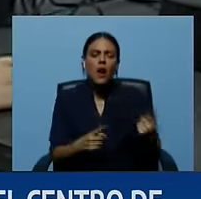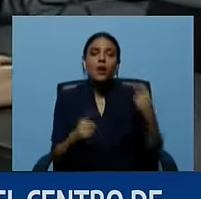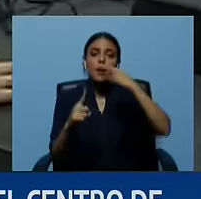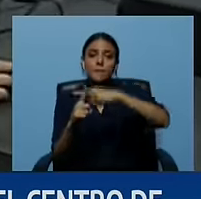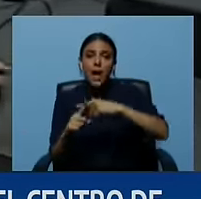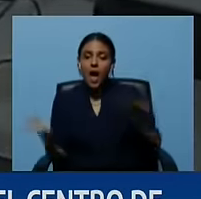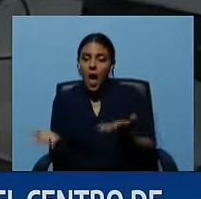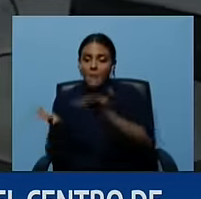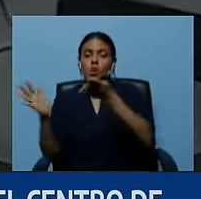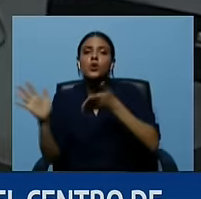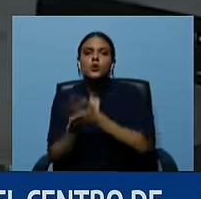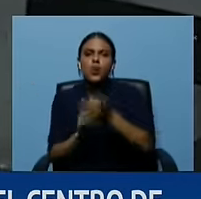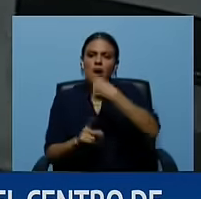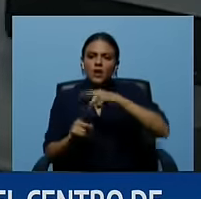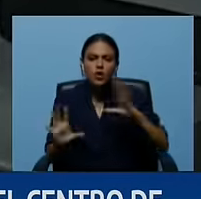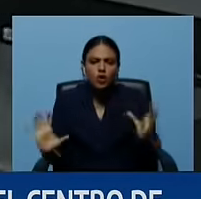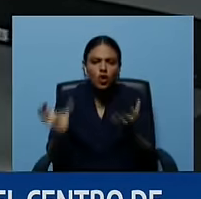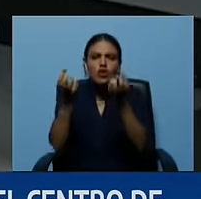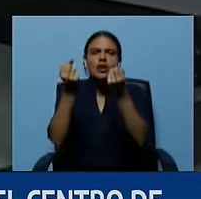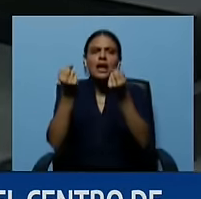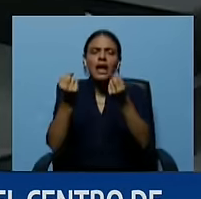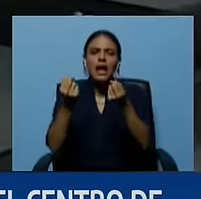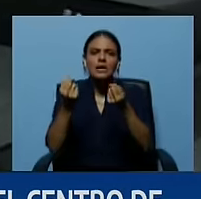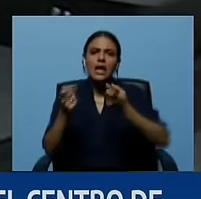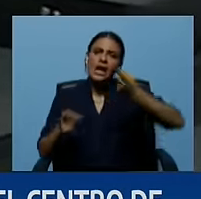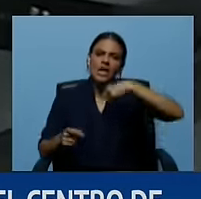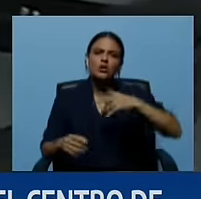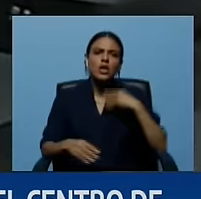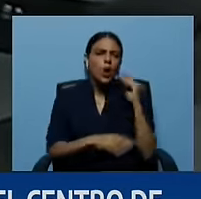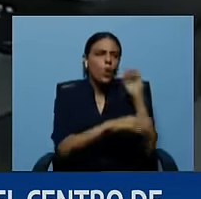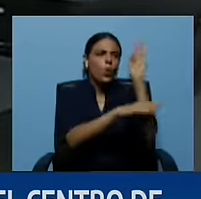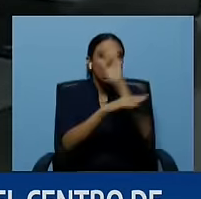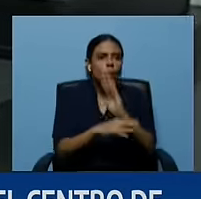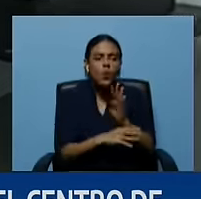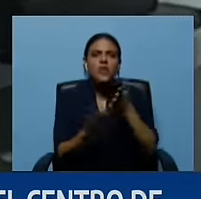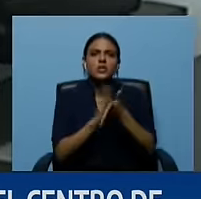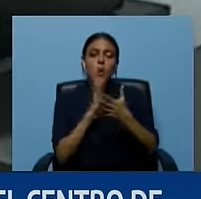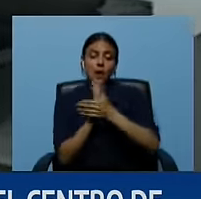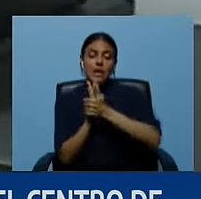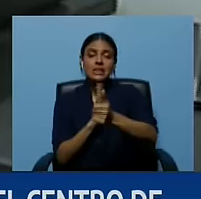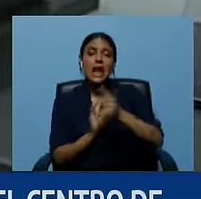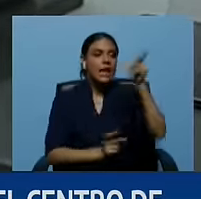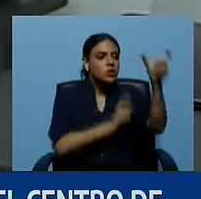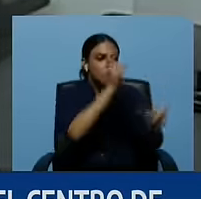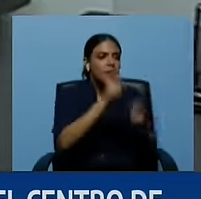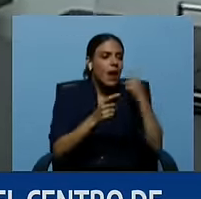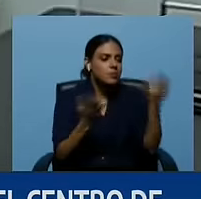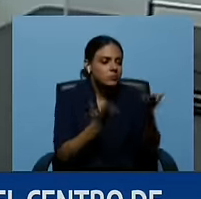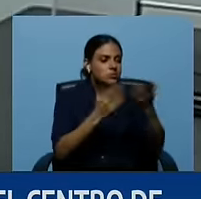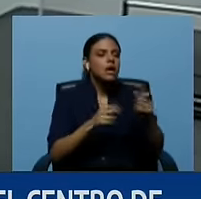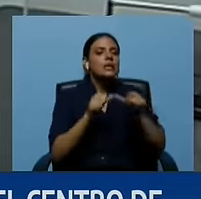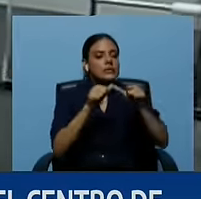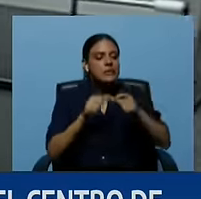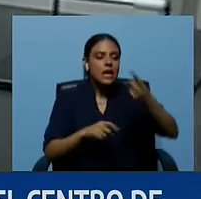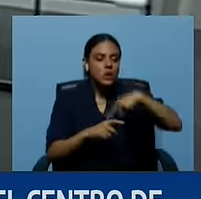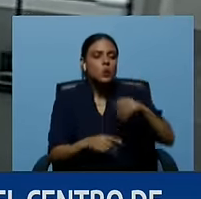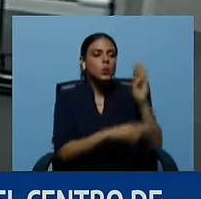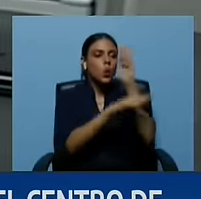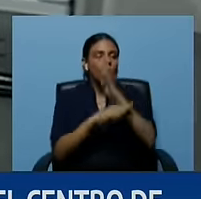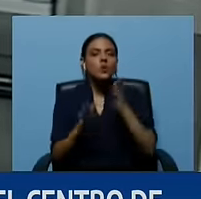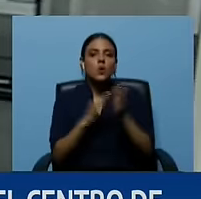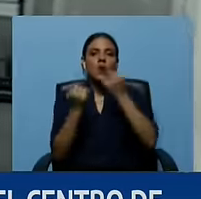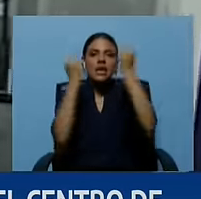con el rescate y lo que tiene que ver con la preservación del talento humano nacional para seguir garantizando la